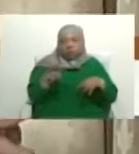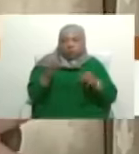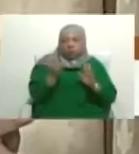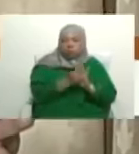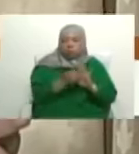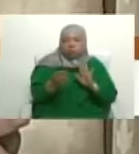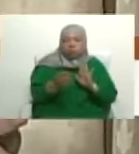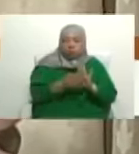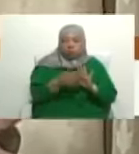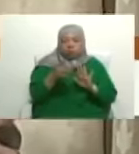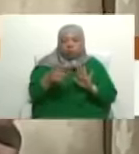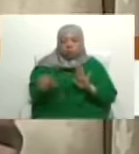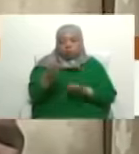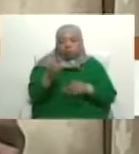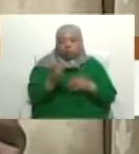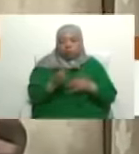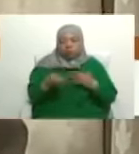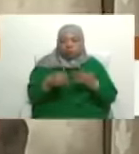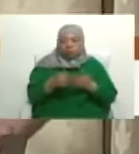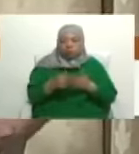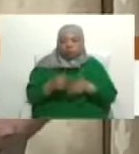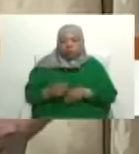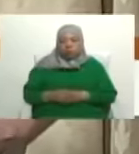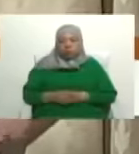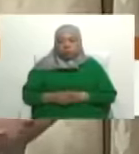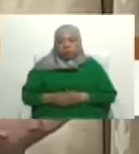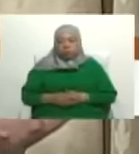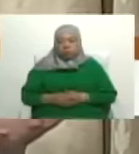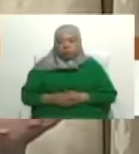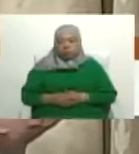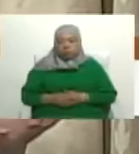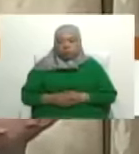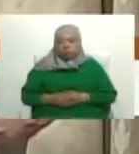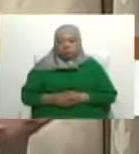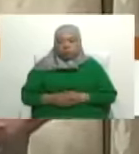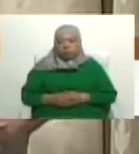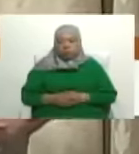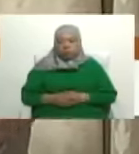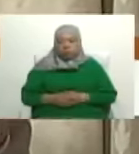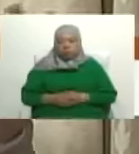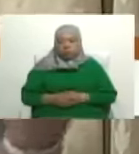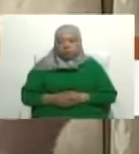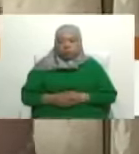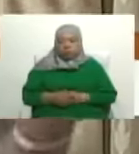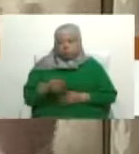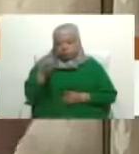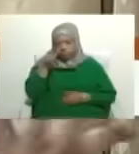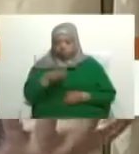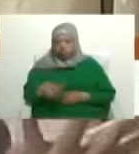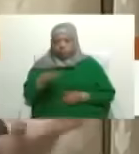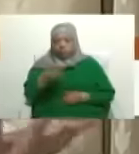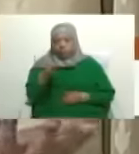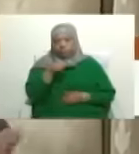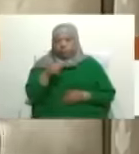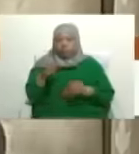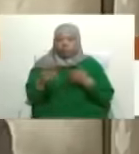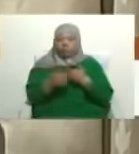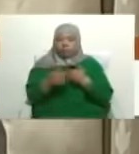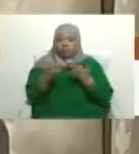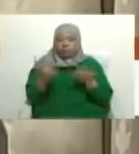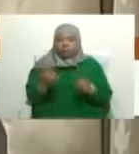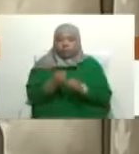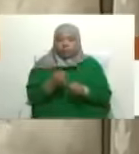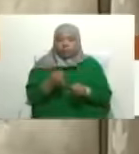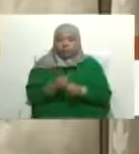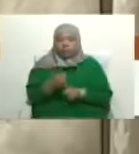Estado en Venezuela. ¿Usted le cree cuando Nichols dice eso? ¿O ellos mantienen una doble agenda